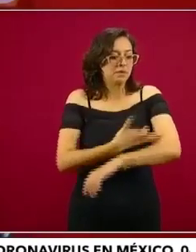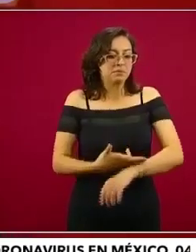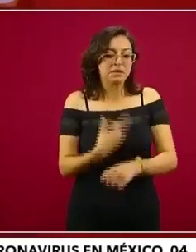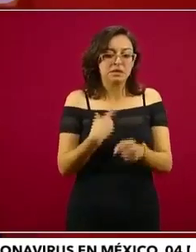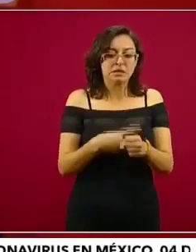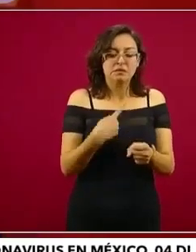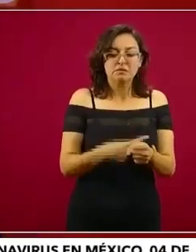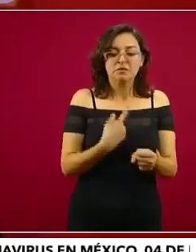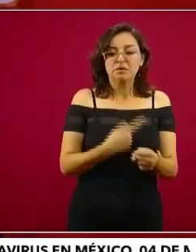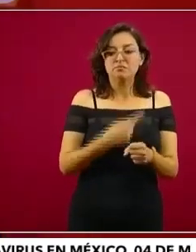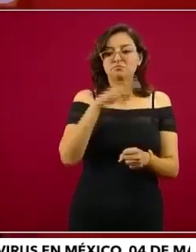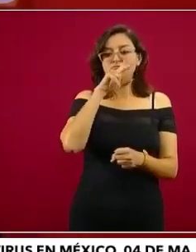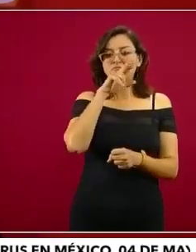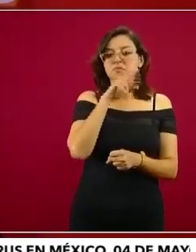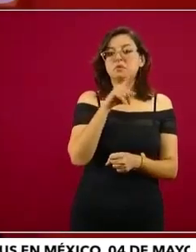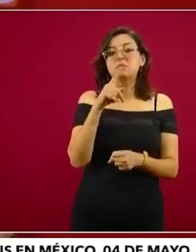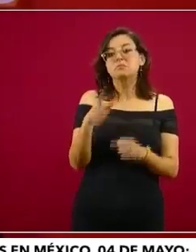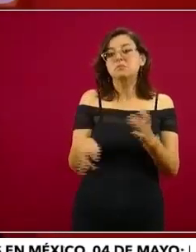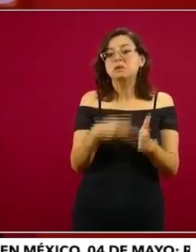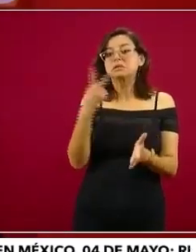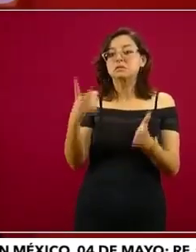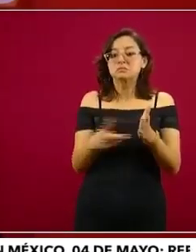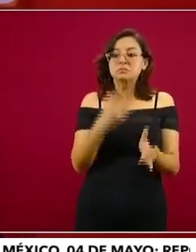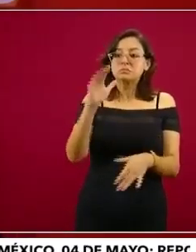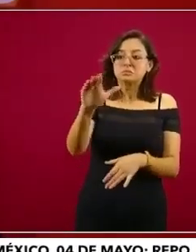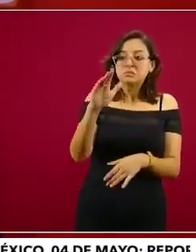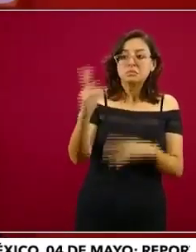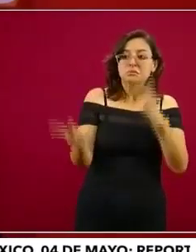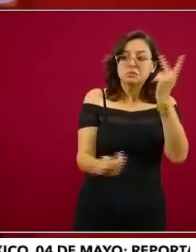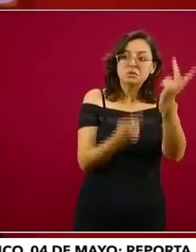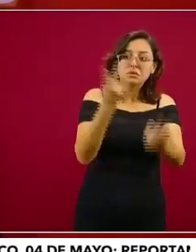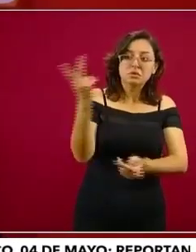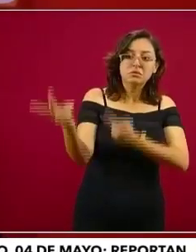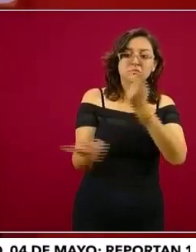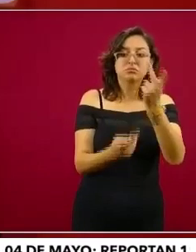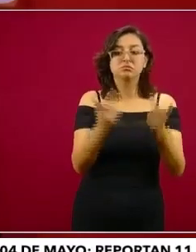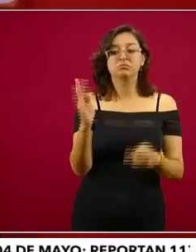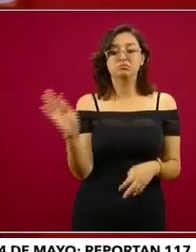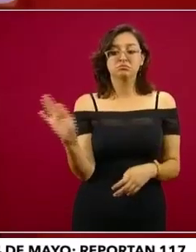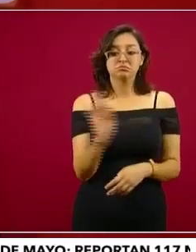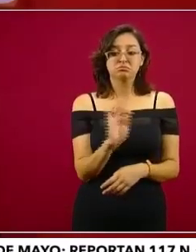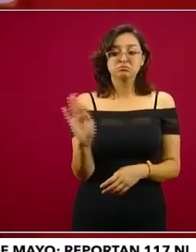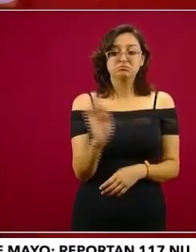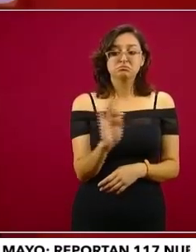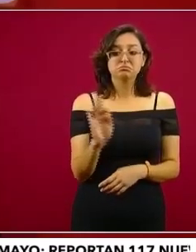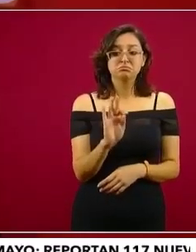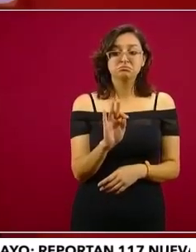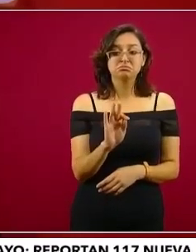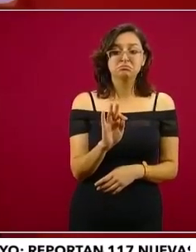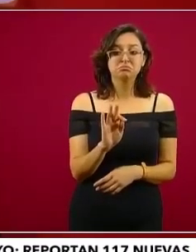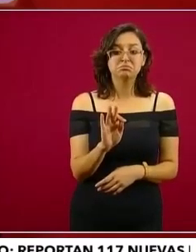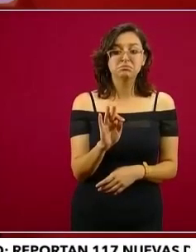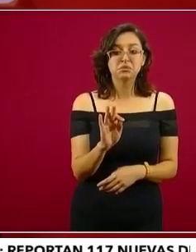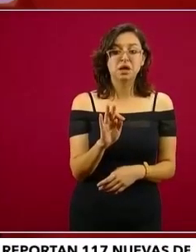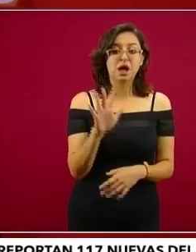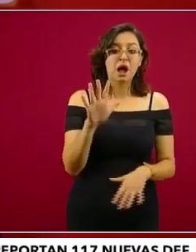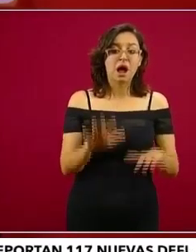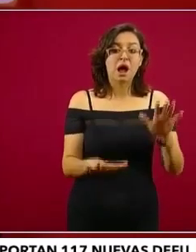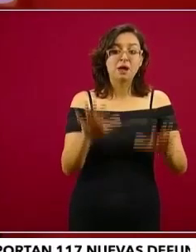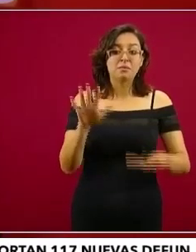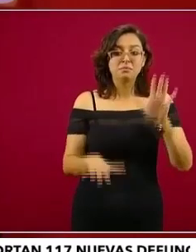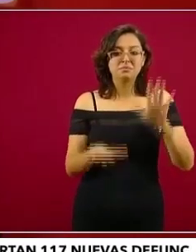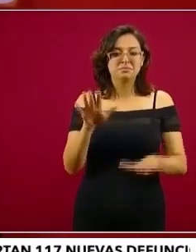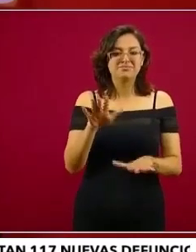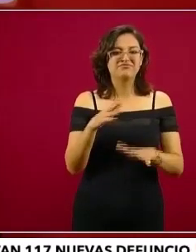enfermo, constantemente quieren saber qué está pasando con él, ¿no? Entonces quizá sin querer a lo mejor reciben una